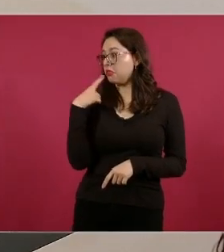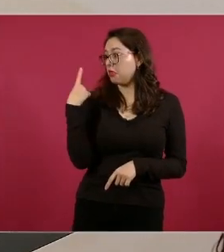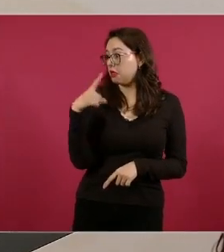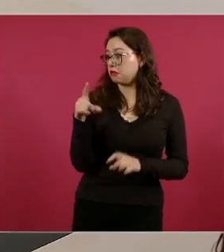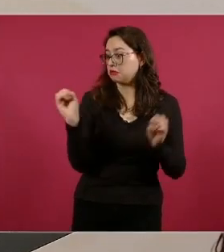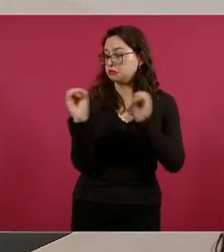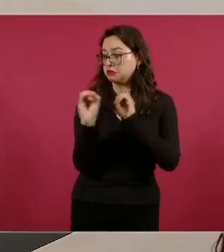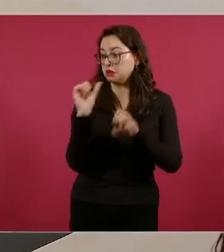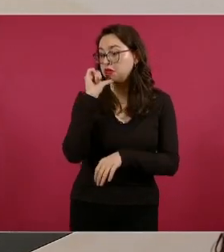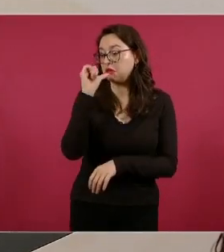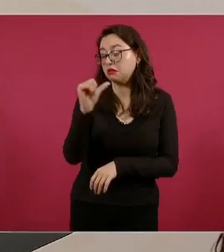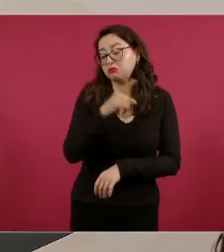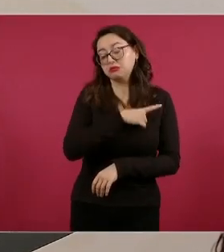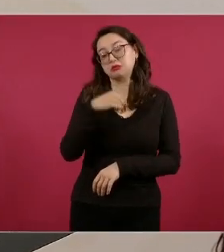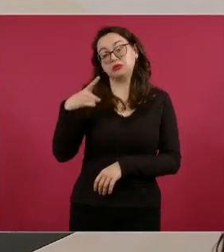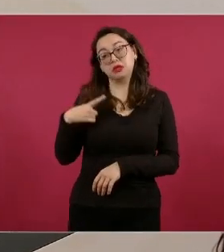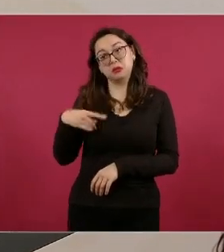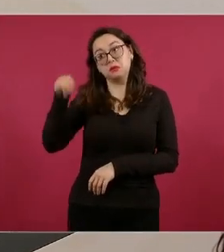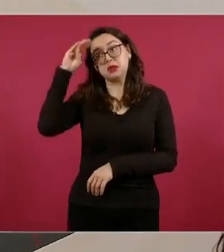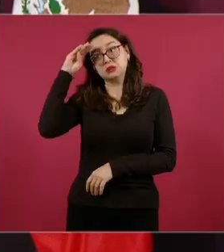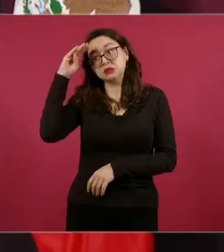la misma fiscalía,